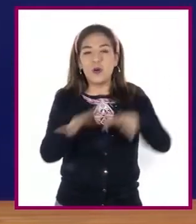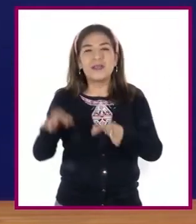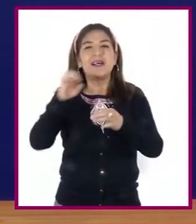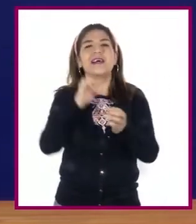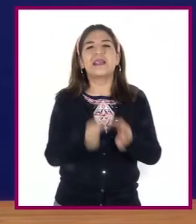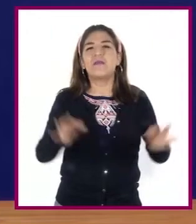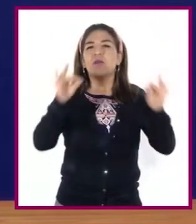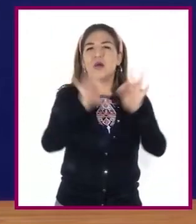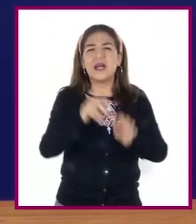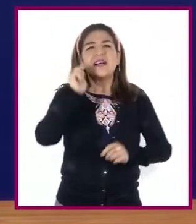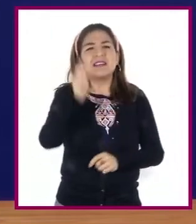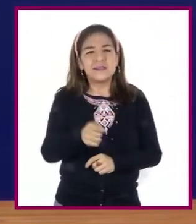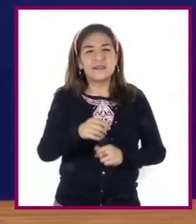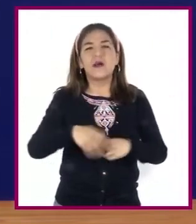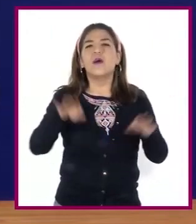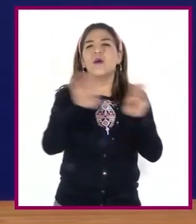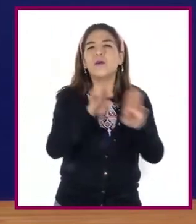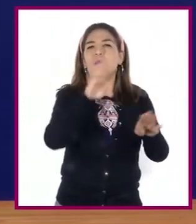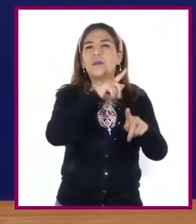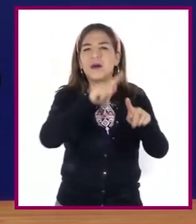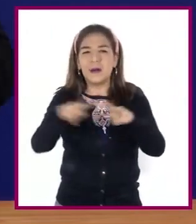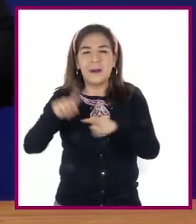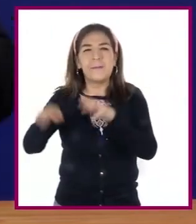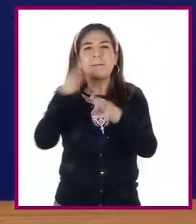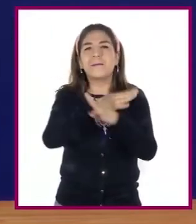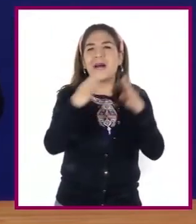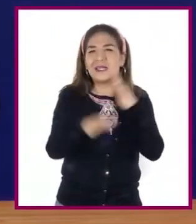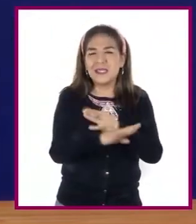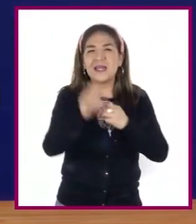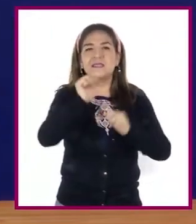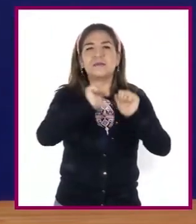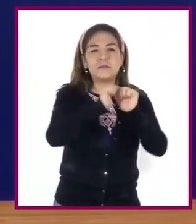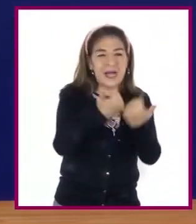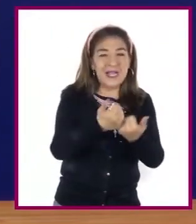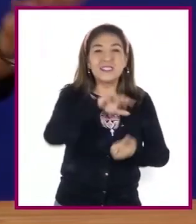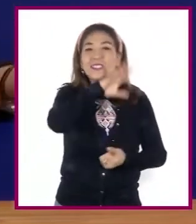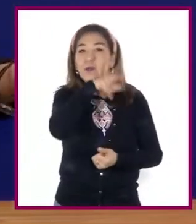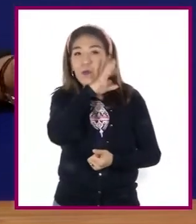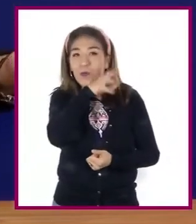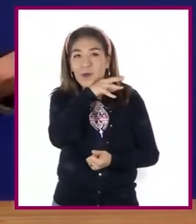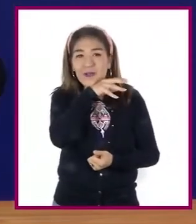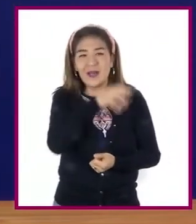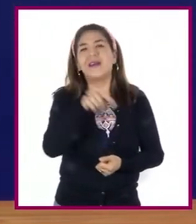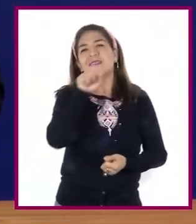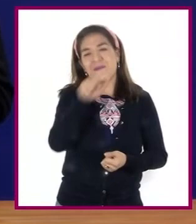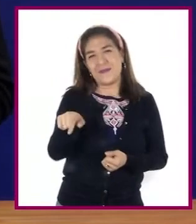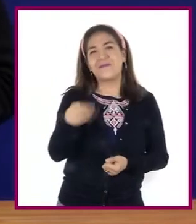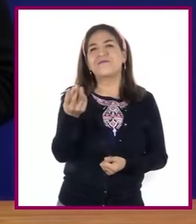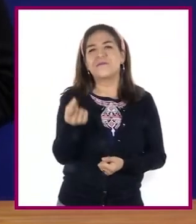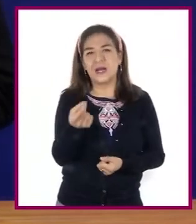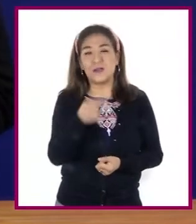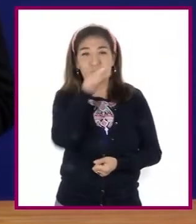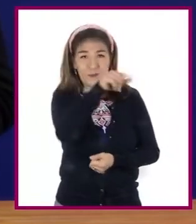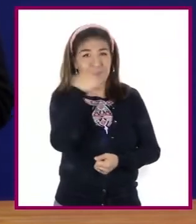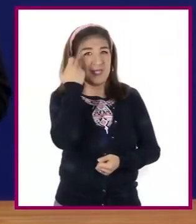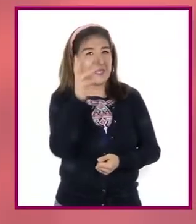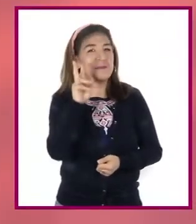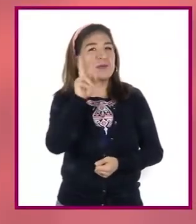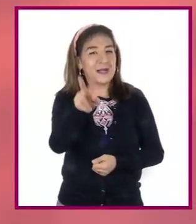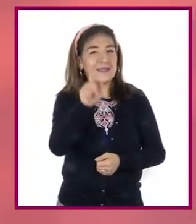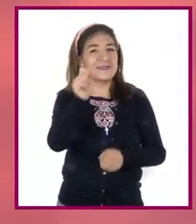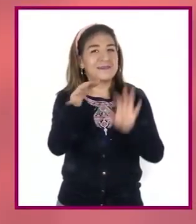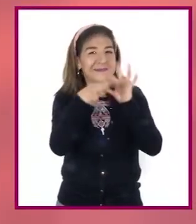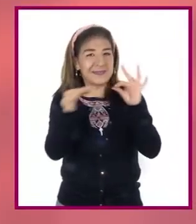hace poemas a objetos tan cotidianos como el pan, la cebolla y, claro, a su perro. ¿Quieres escuchar un